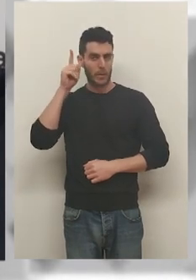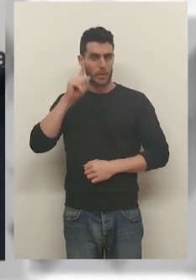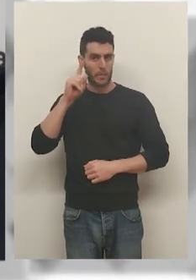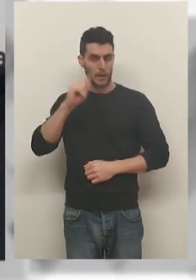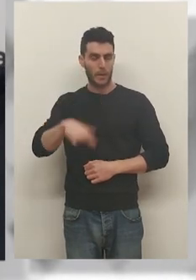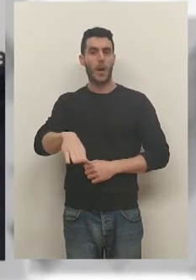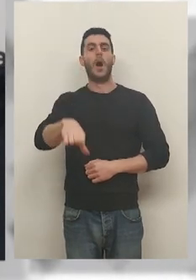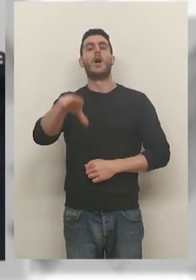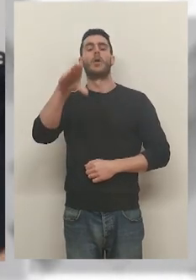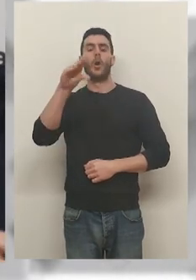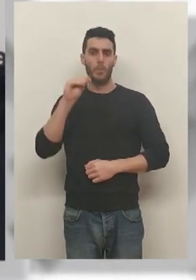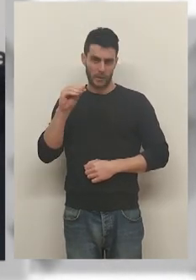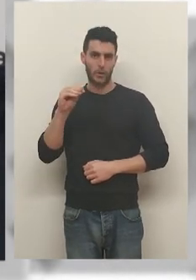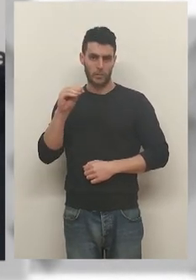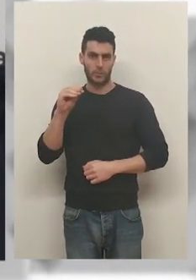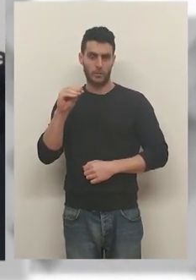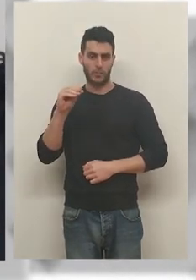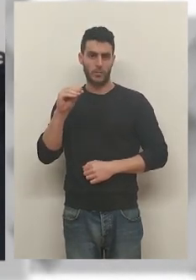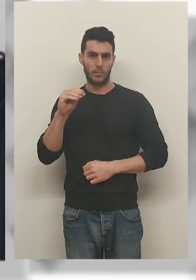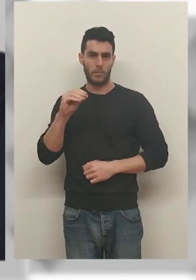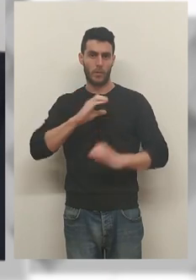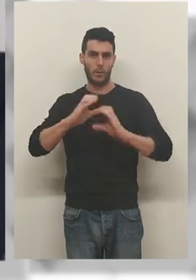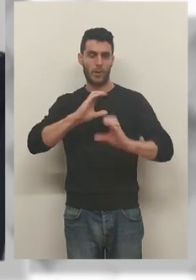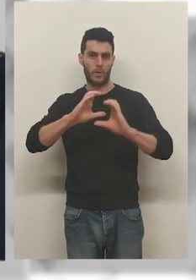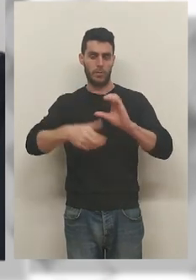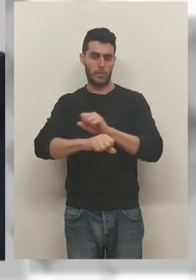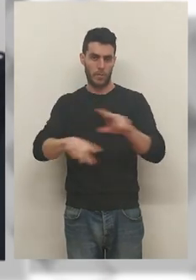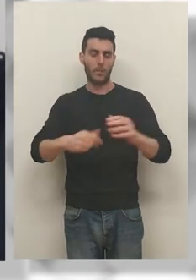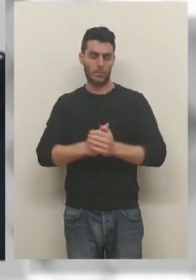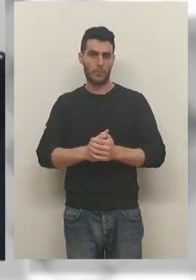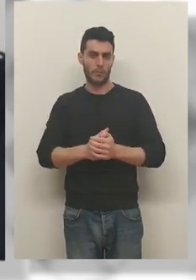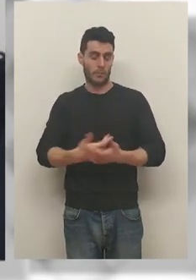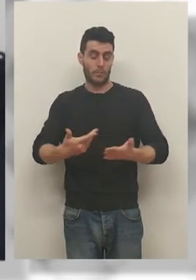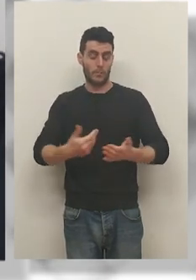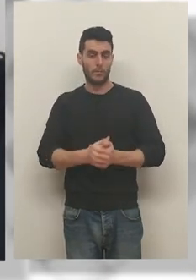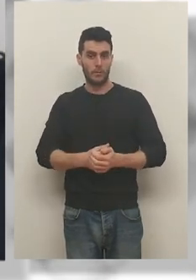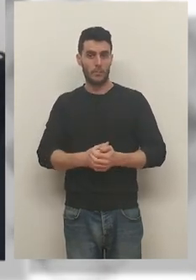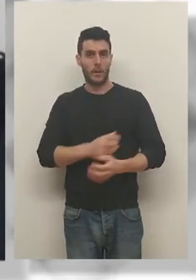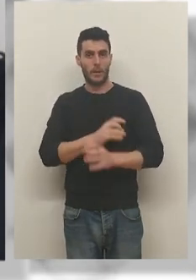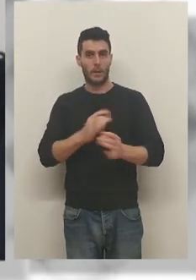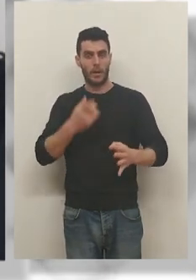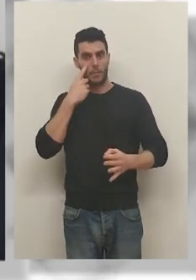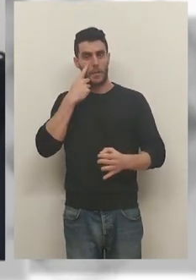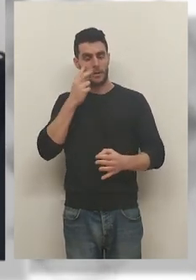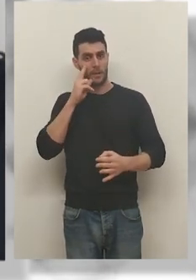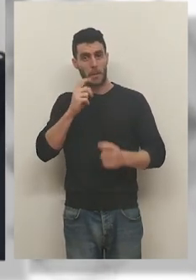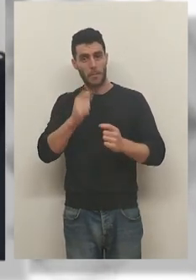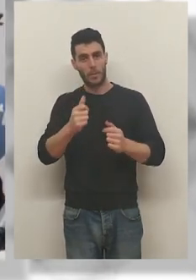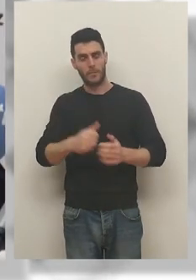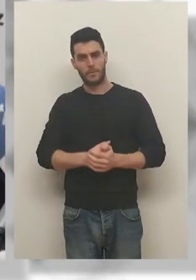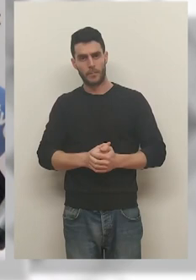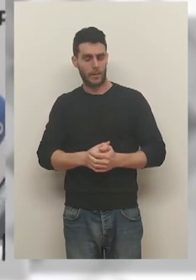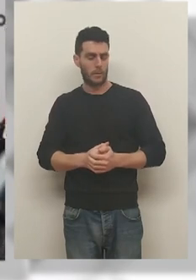de la comprensión que conlleva a tener unas limitaciones importantes en mi vida Aunque prácticamente no son